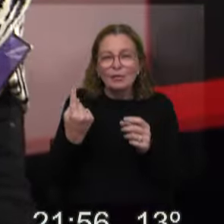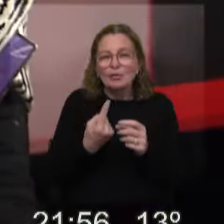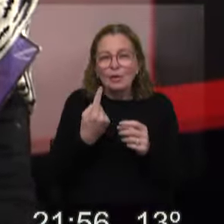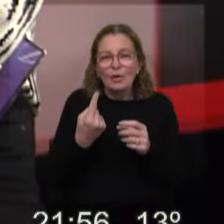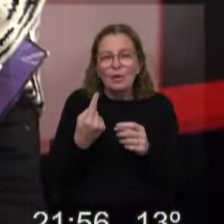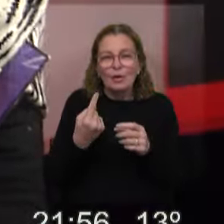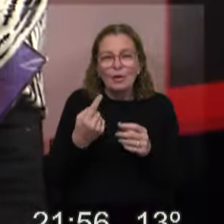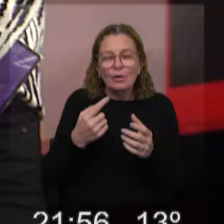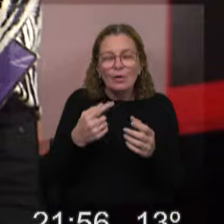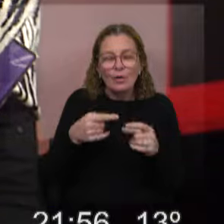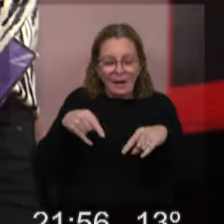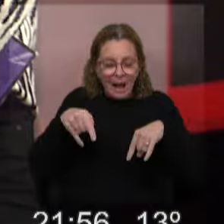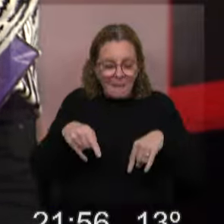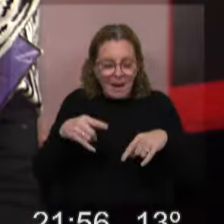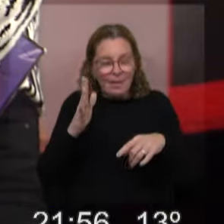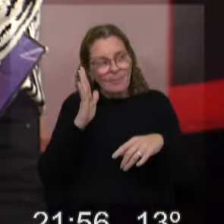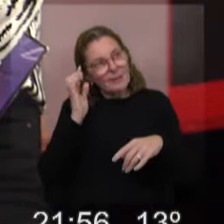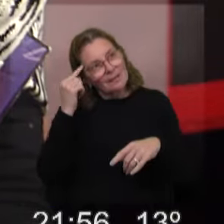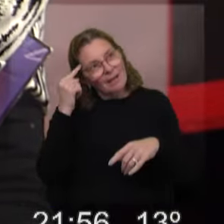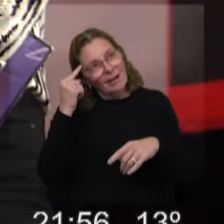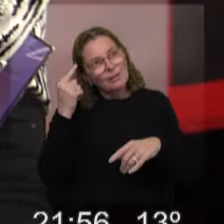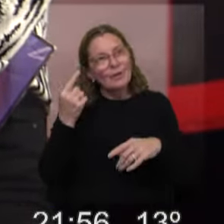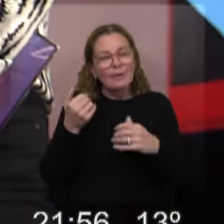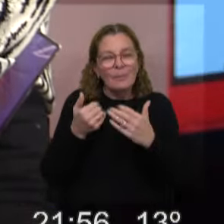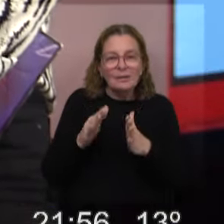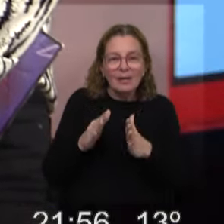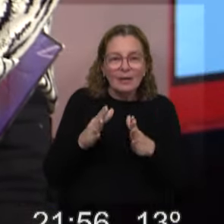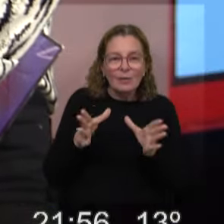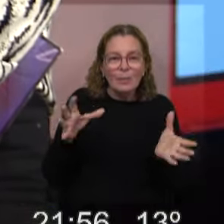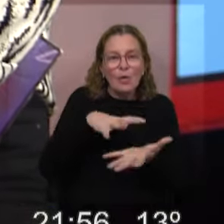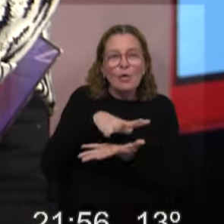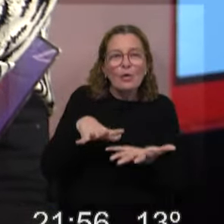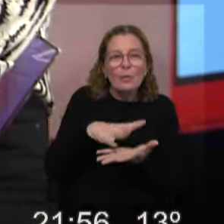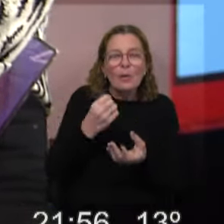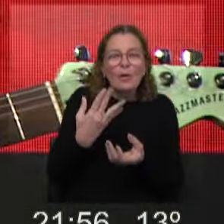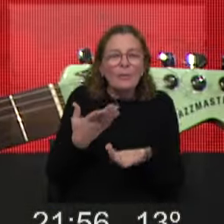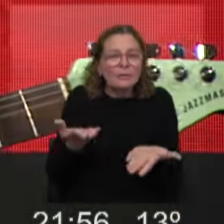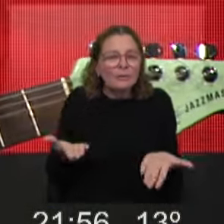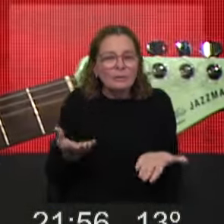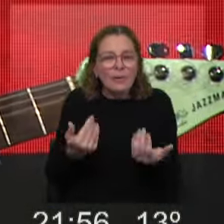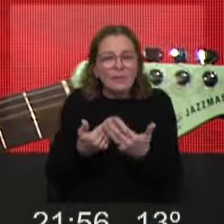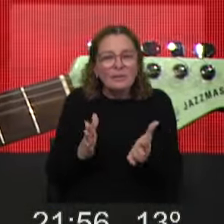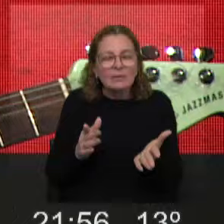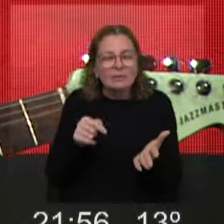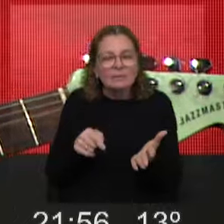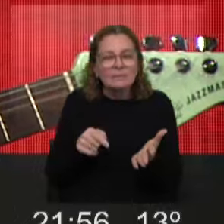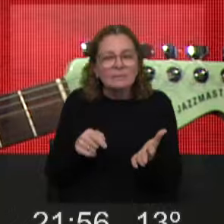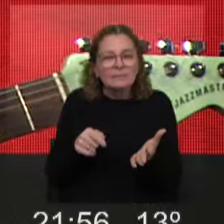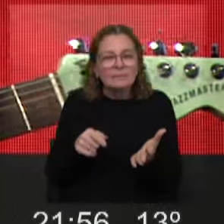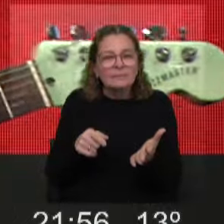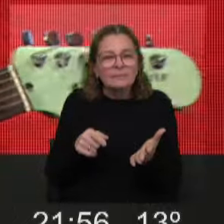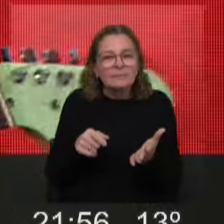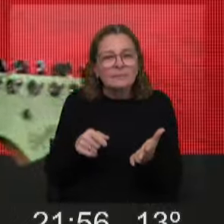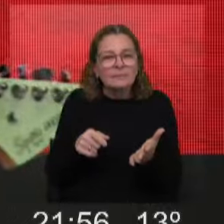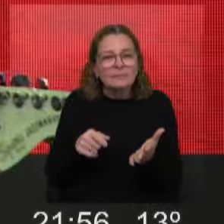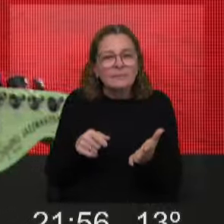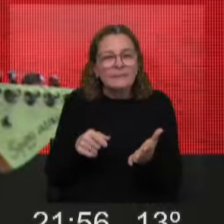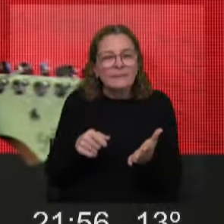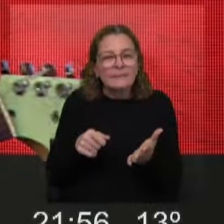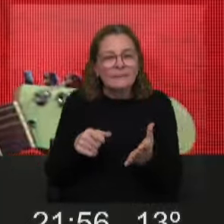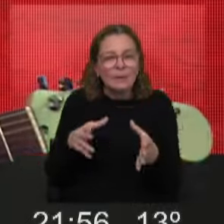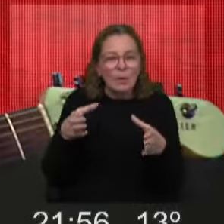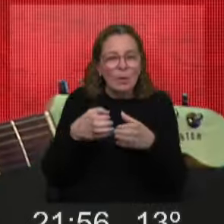studio, no sé qué, y de repente empezar a formar una banda? ¿Cómo se dio eso? Sí, lo primero grababa música solo y después cuando